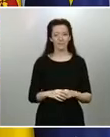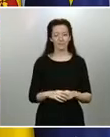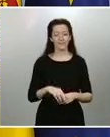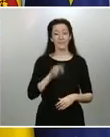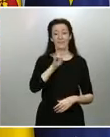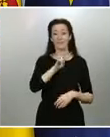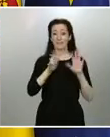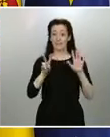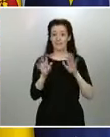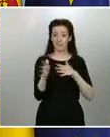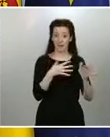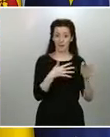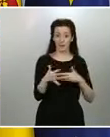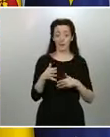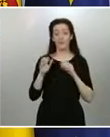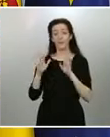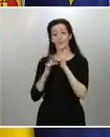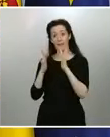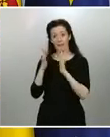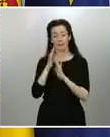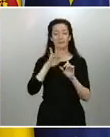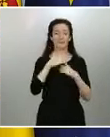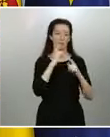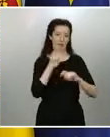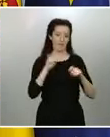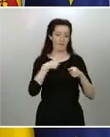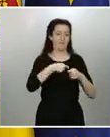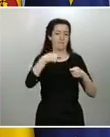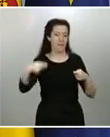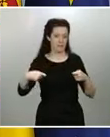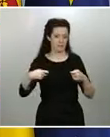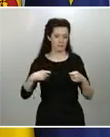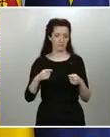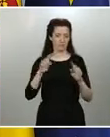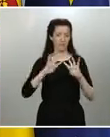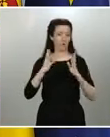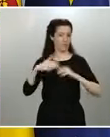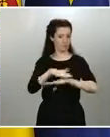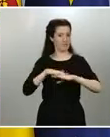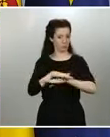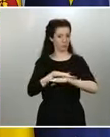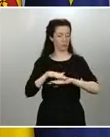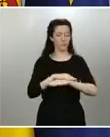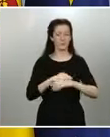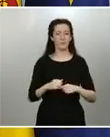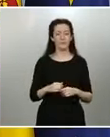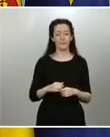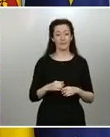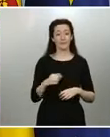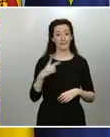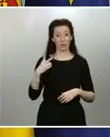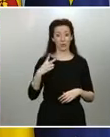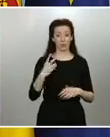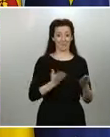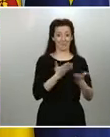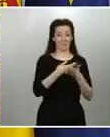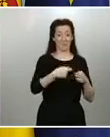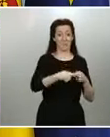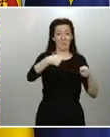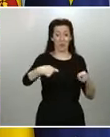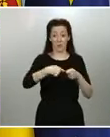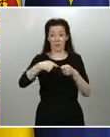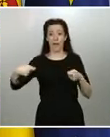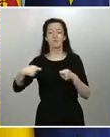por el consejo de ministros y ambas prórrogas fueron asimismo debatidas y finalmente apoyadas en el